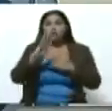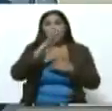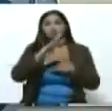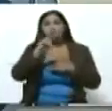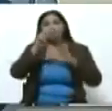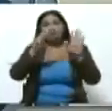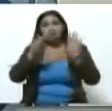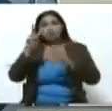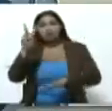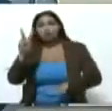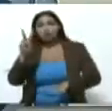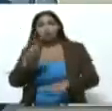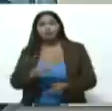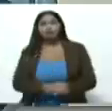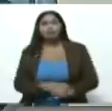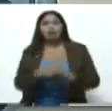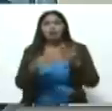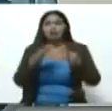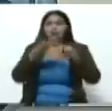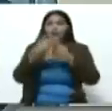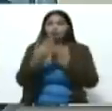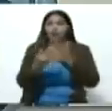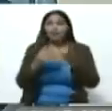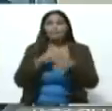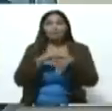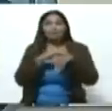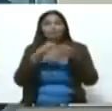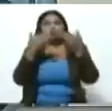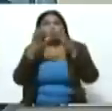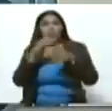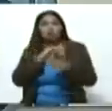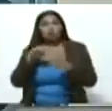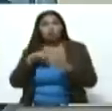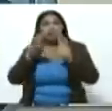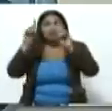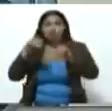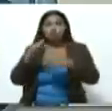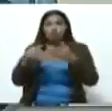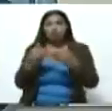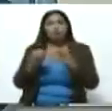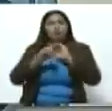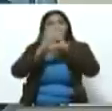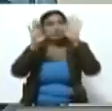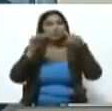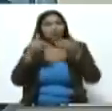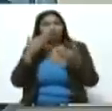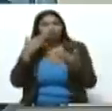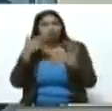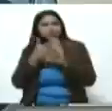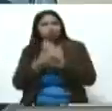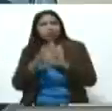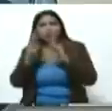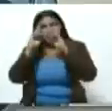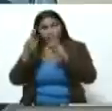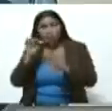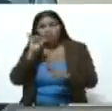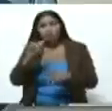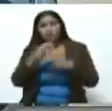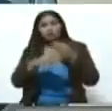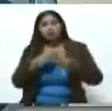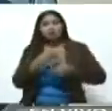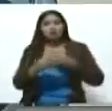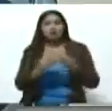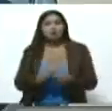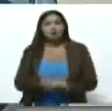Penal. En razón de esta situación, el Ministerio Público ha decidido, obviamente, en razón de la denuncia que han hecho